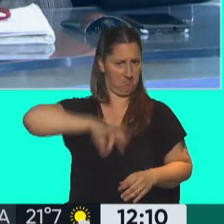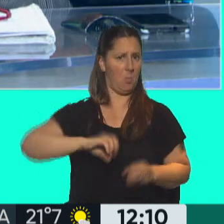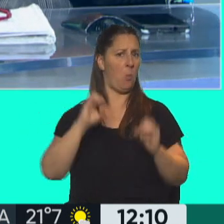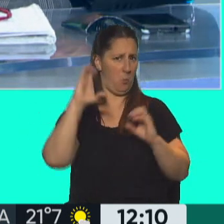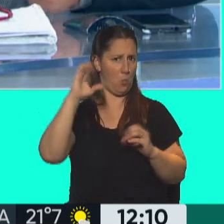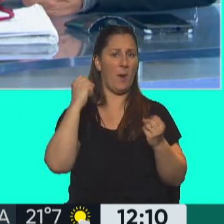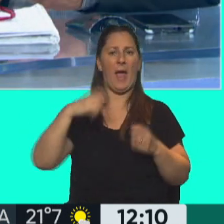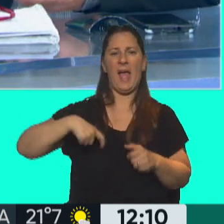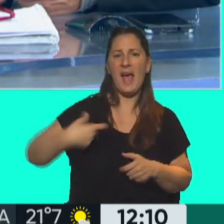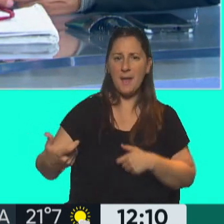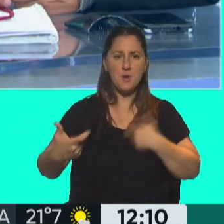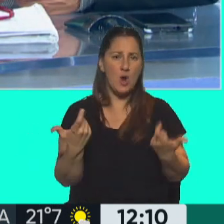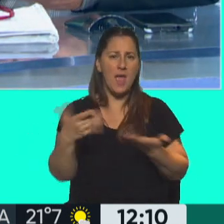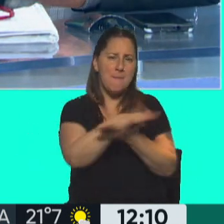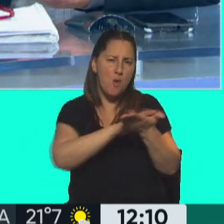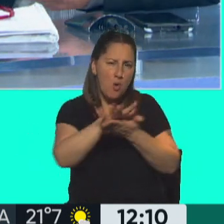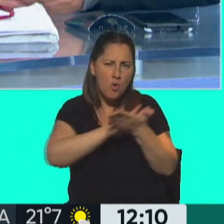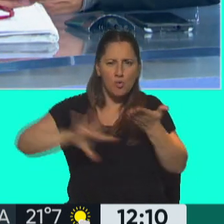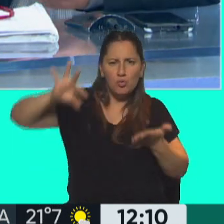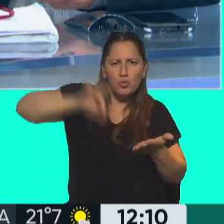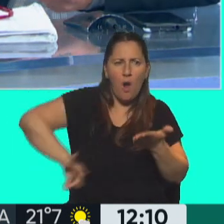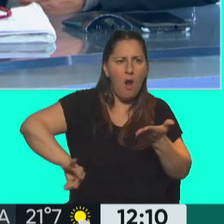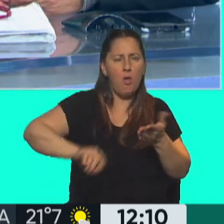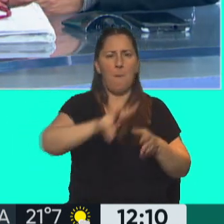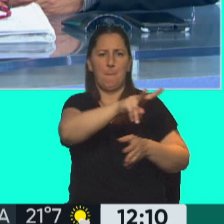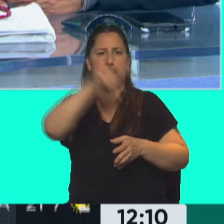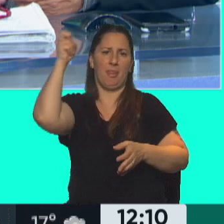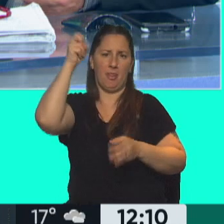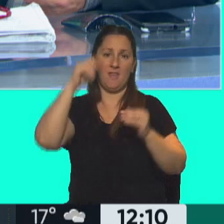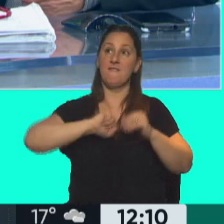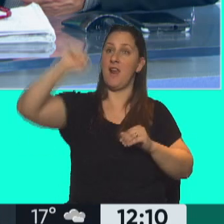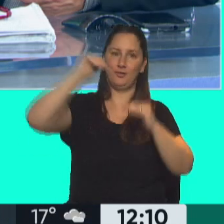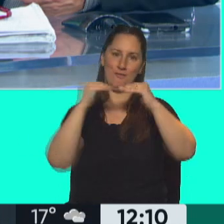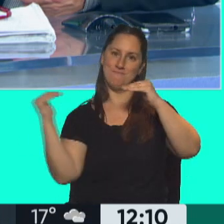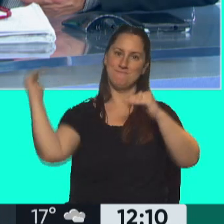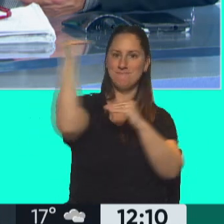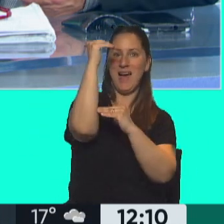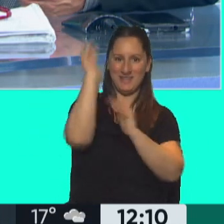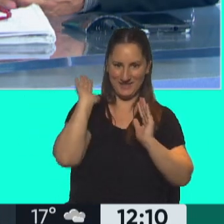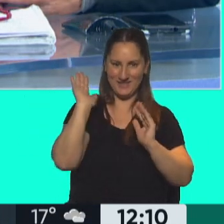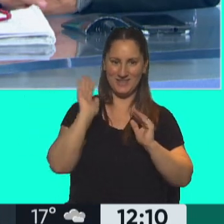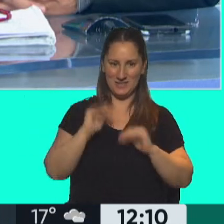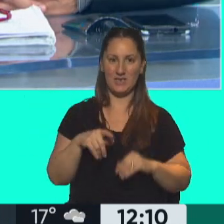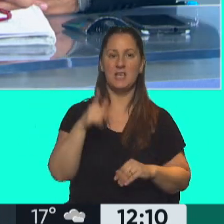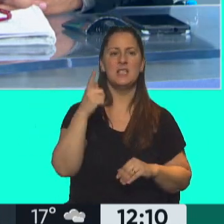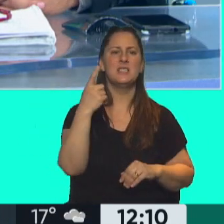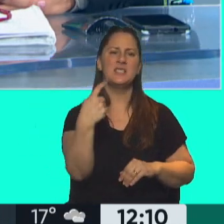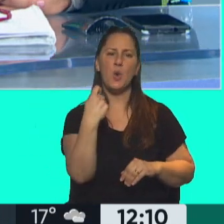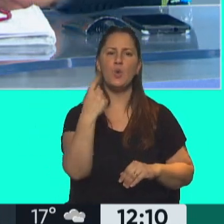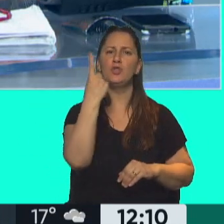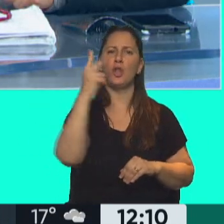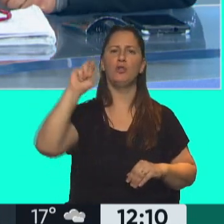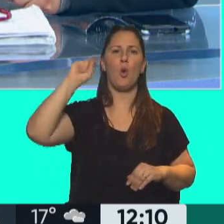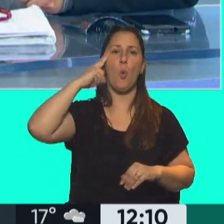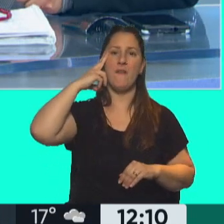muchos gremios que cierran. Sí, que ha logrado paritarias por encima de la inflación. Claro, por encima de la inflación. El caso del seguro,